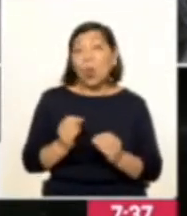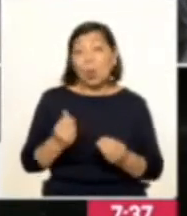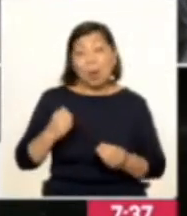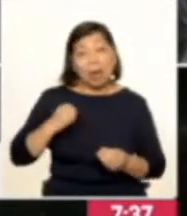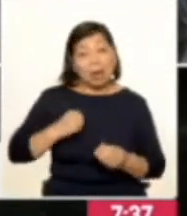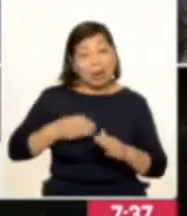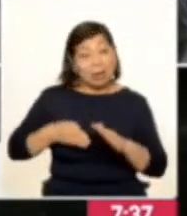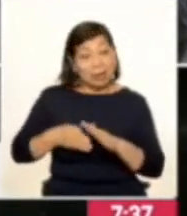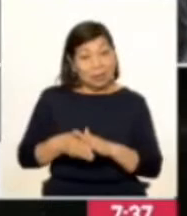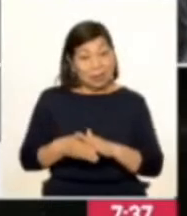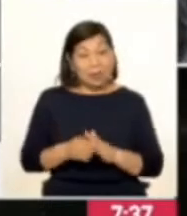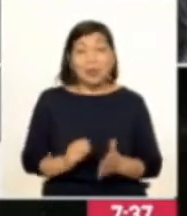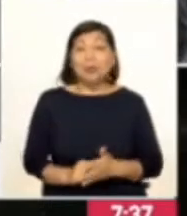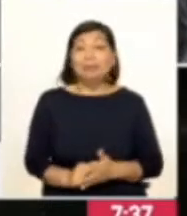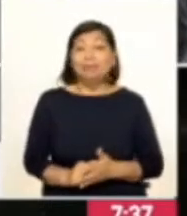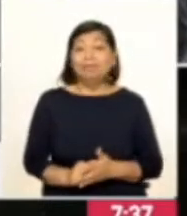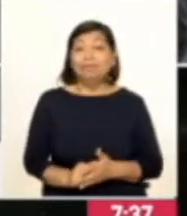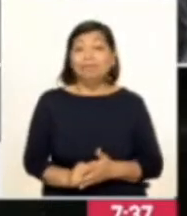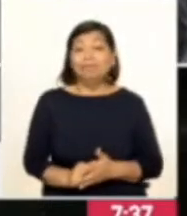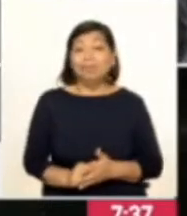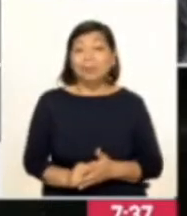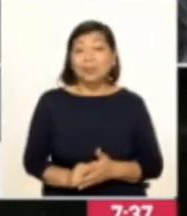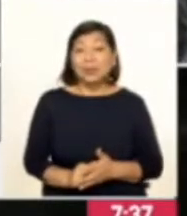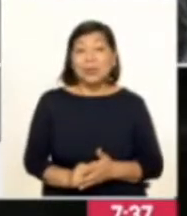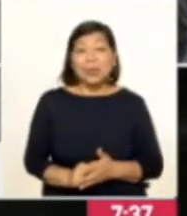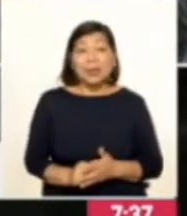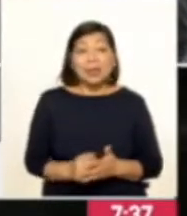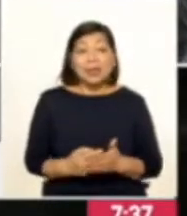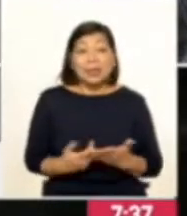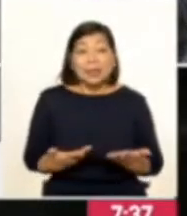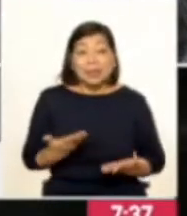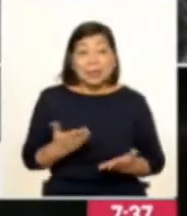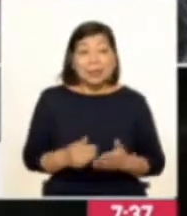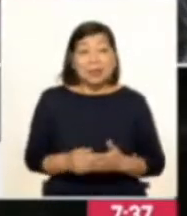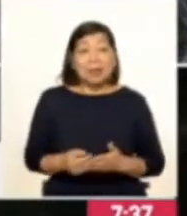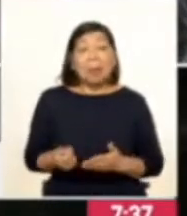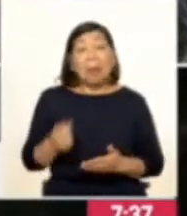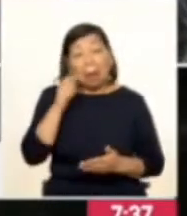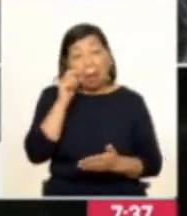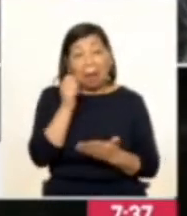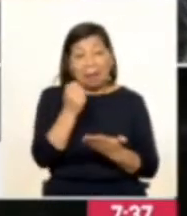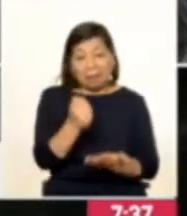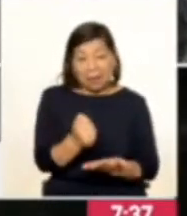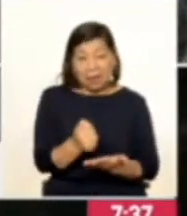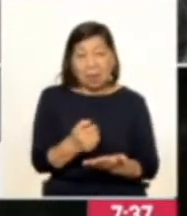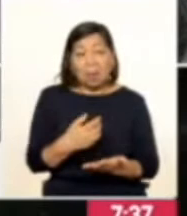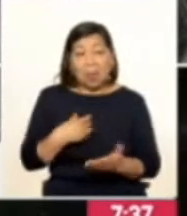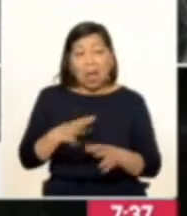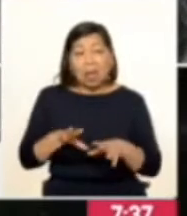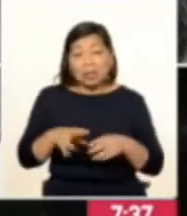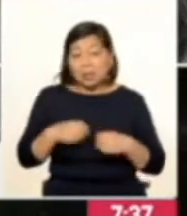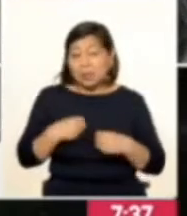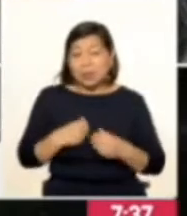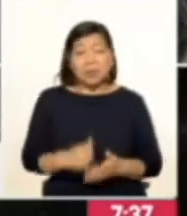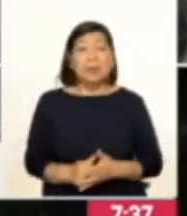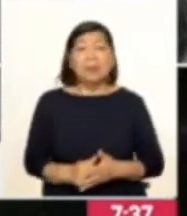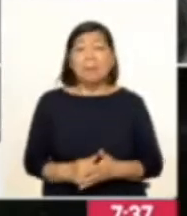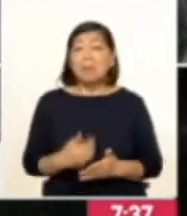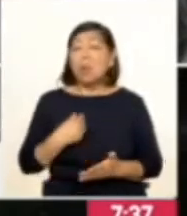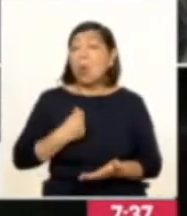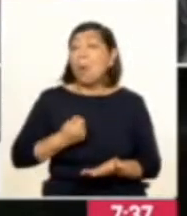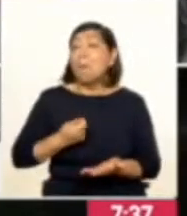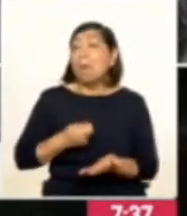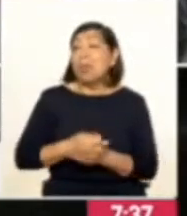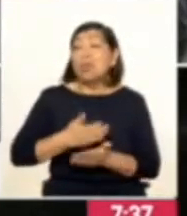al interior de una entidad no O sea no se trata de que porque recibe una donación yo puedo aceptar cualquier donación o de mi plata